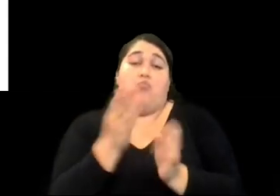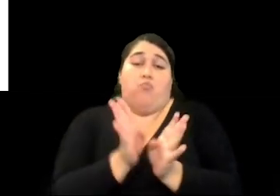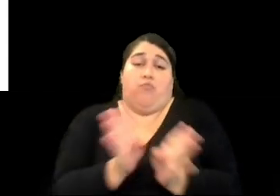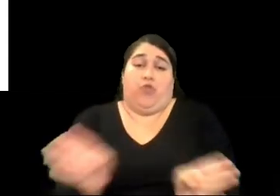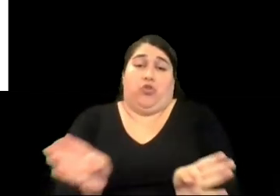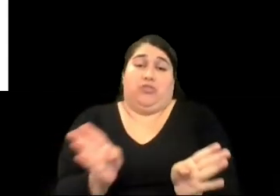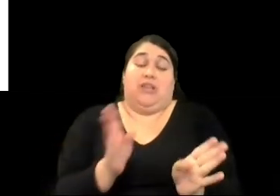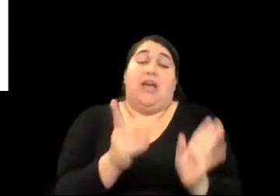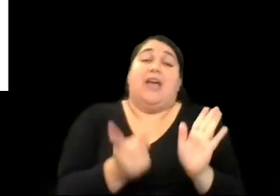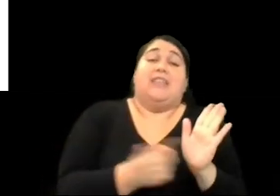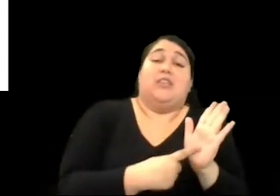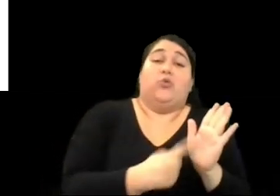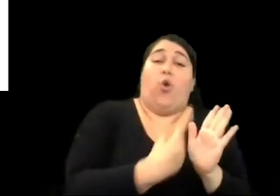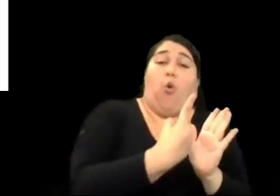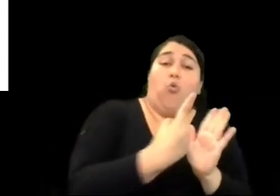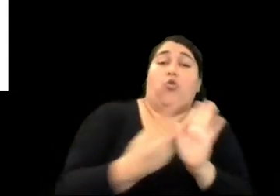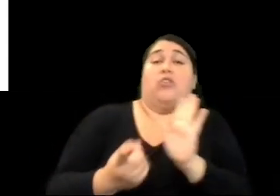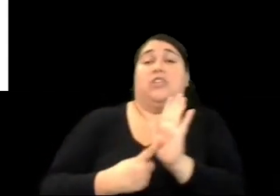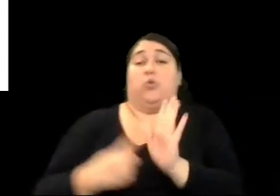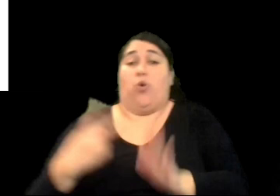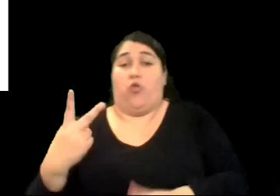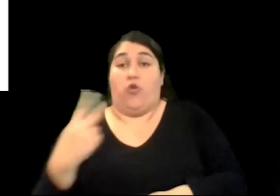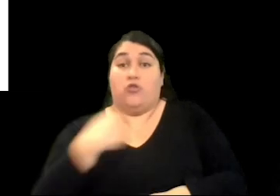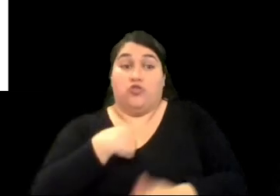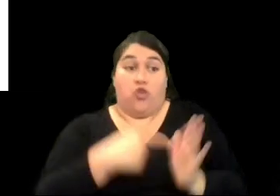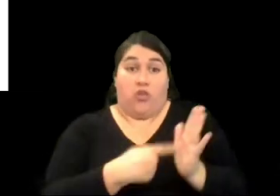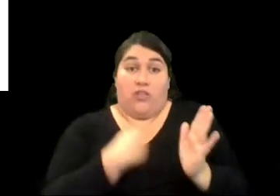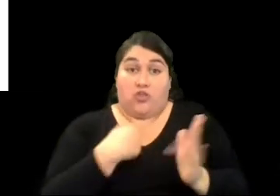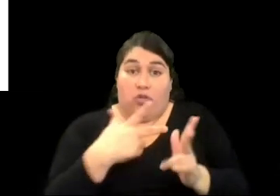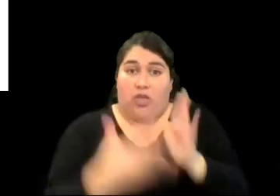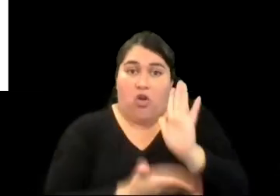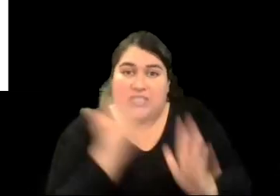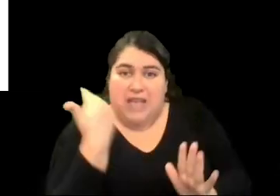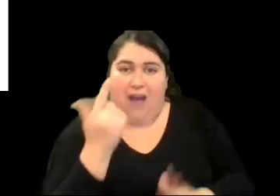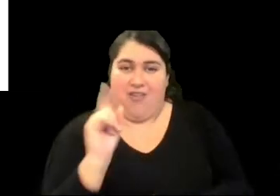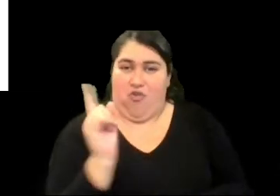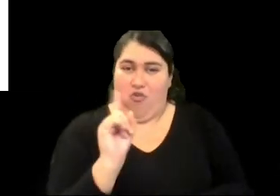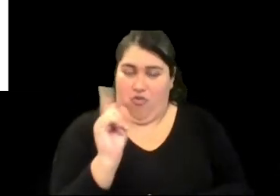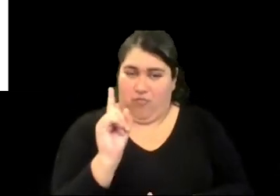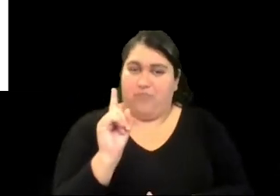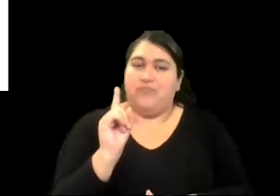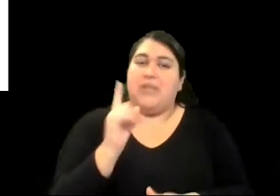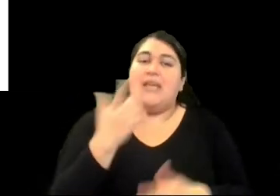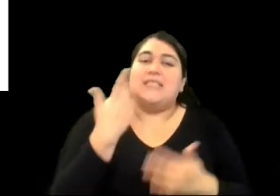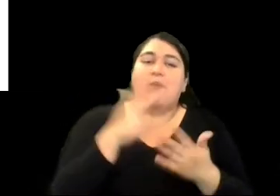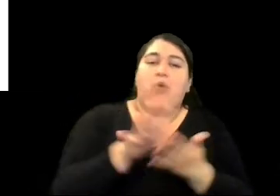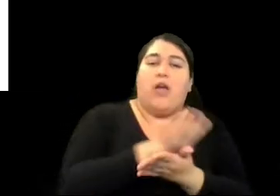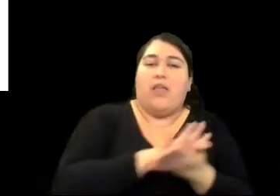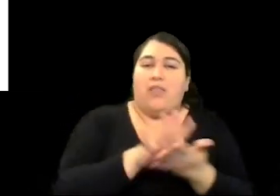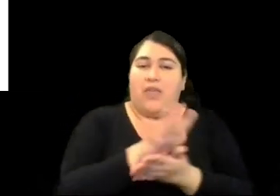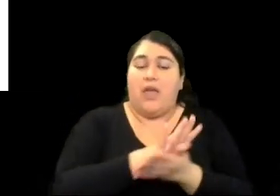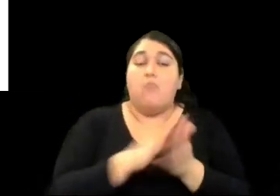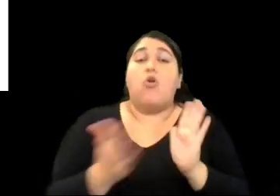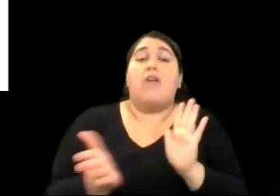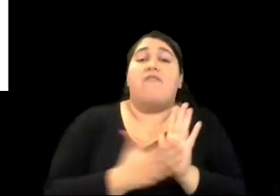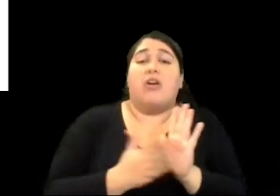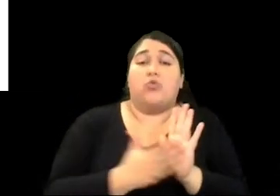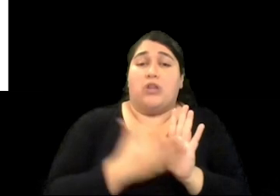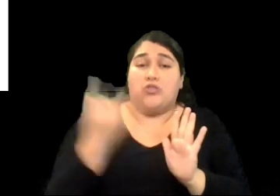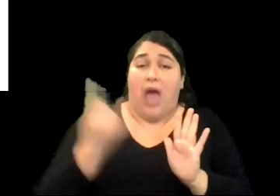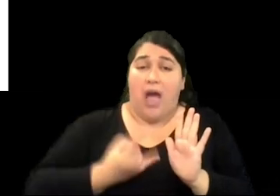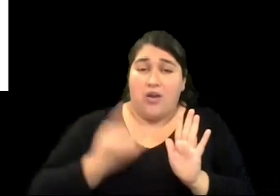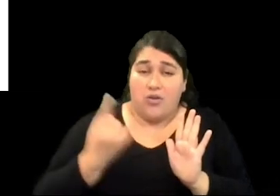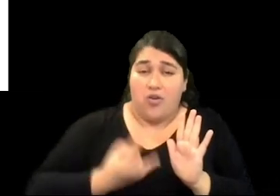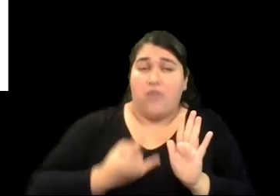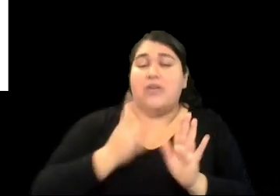digo que esté excluido de la moratoria. Por moratoria uno lo puede regularizar tranquilamente, porque en realidad facturación Ah, apócrifa es ganancias